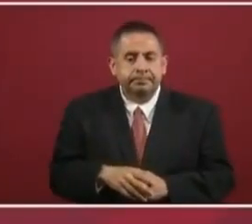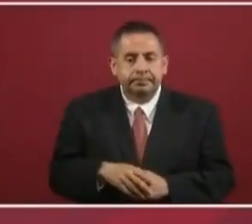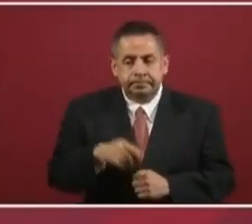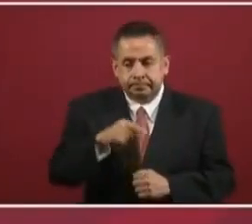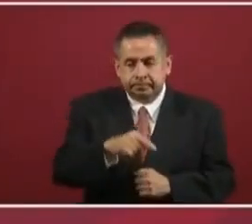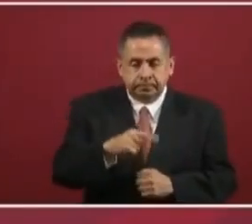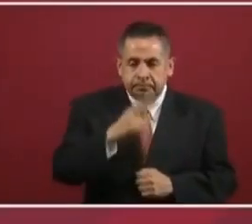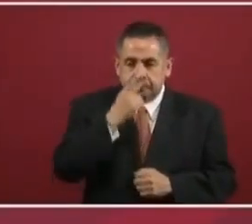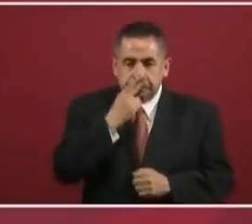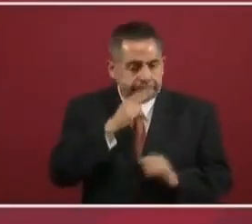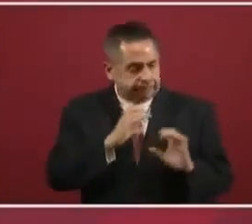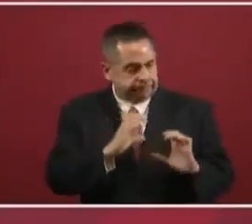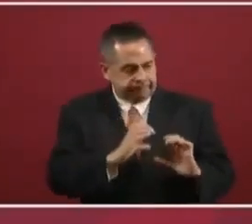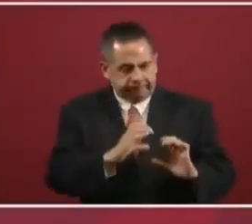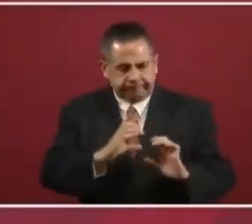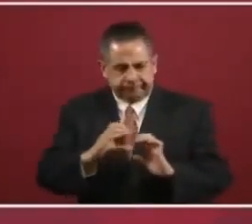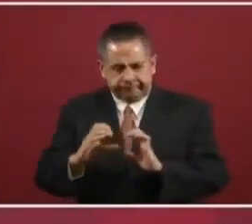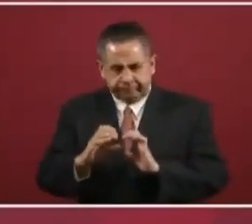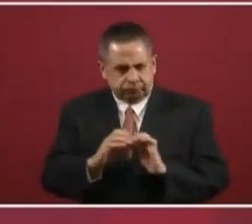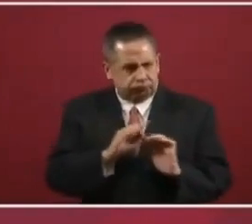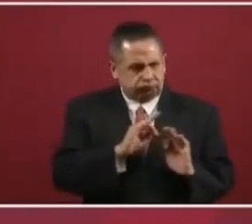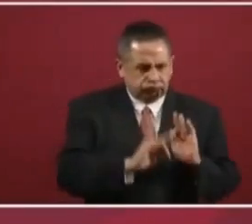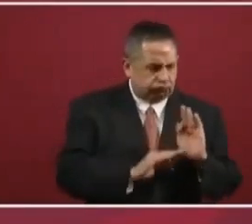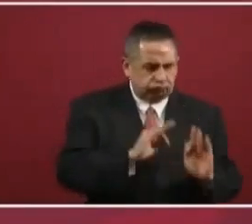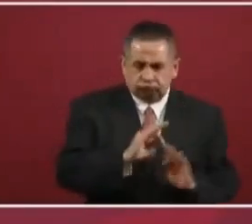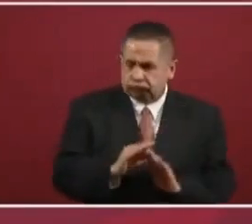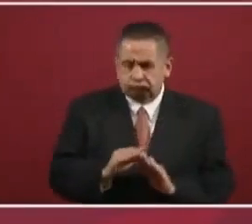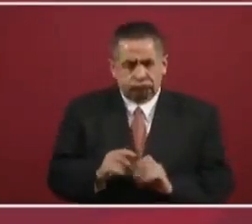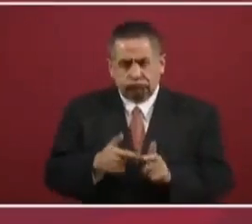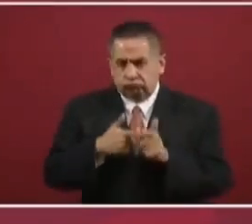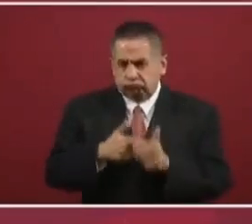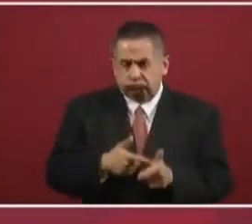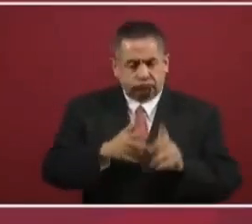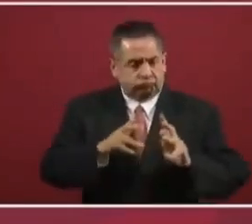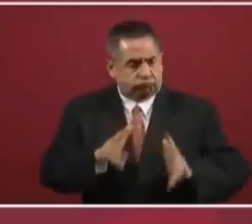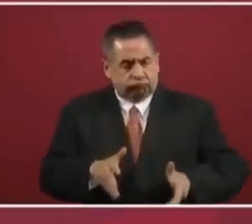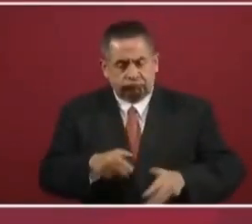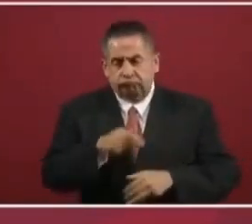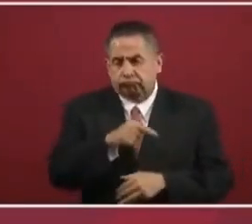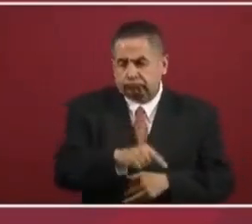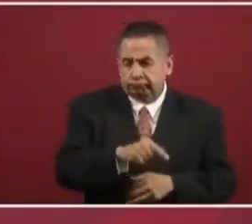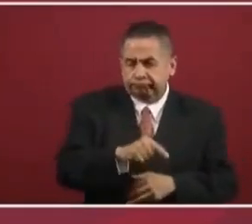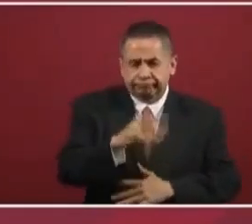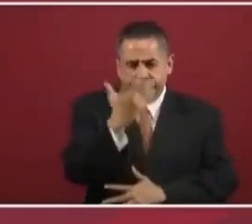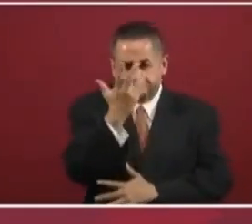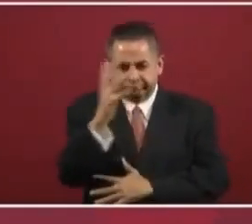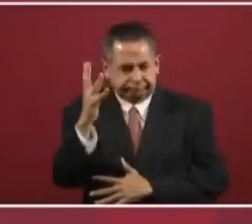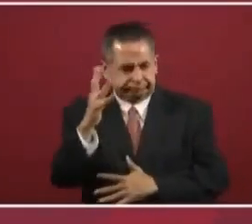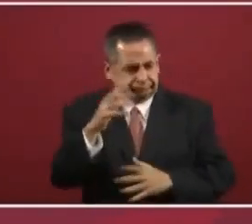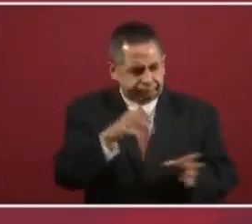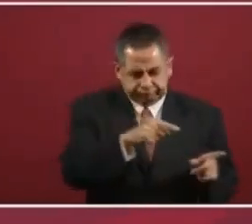va a conservar y a rescatar va a ser un